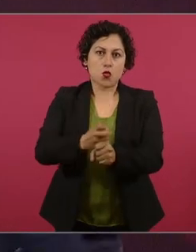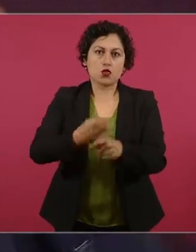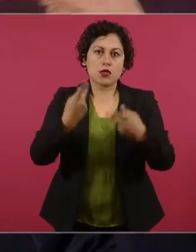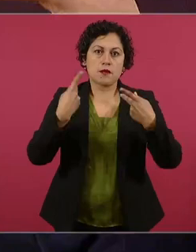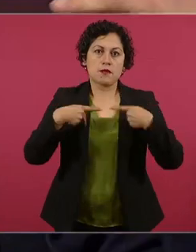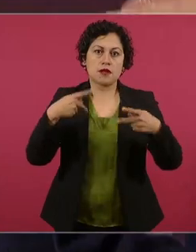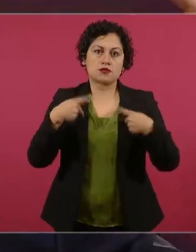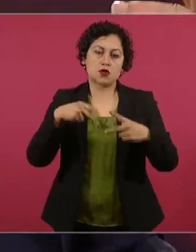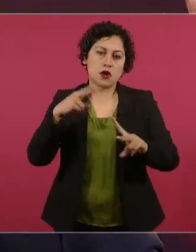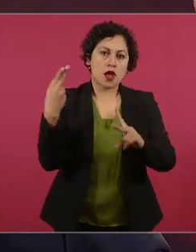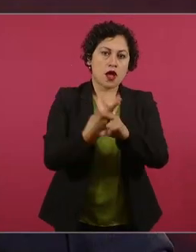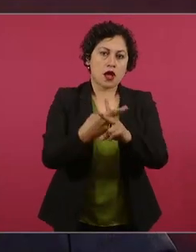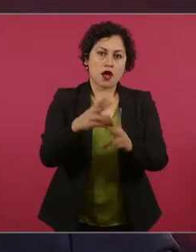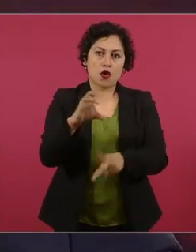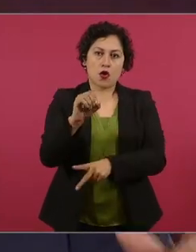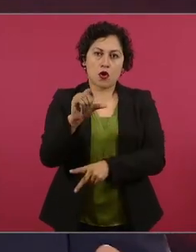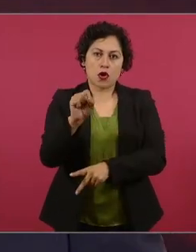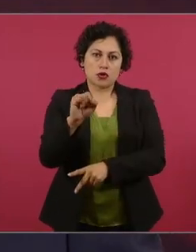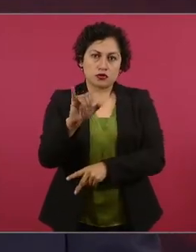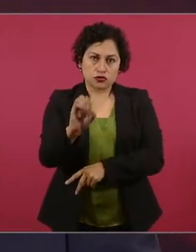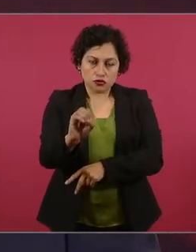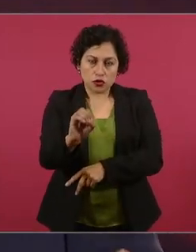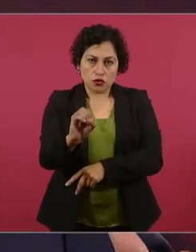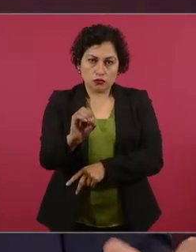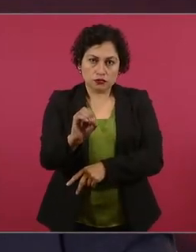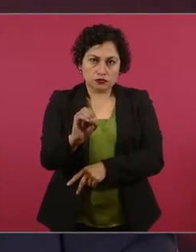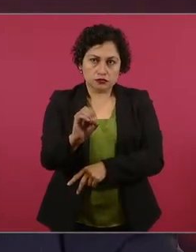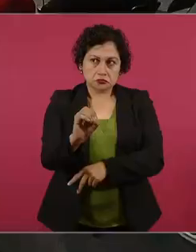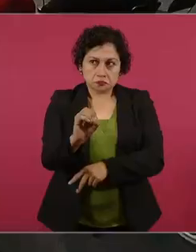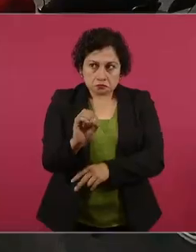Y estos, con su mente